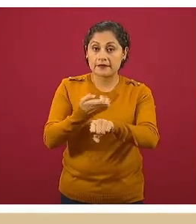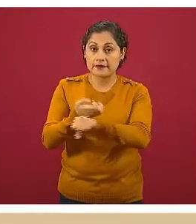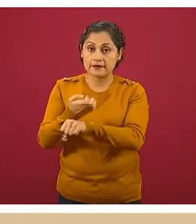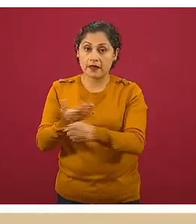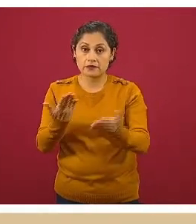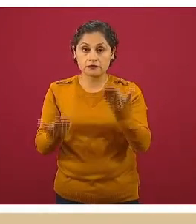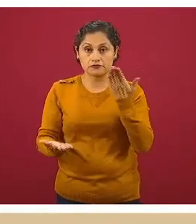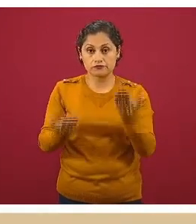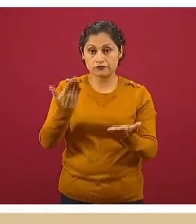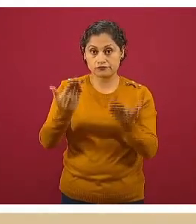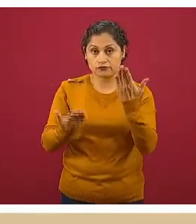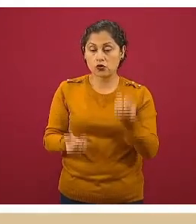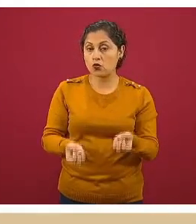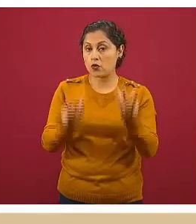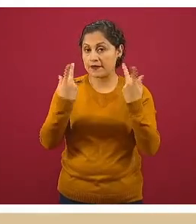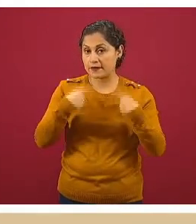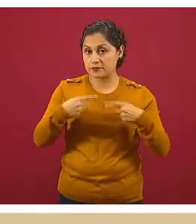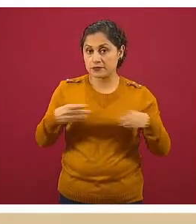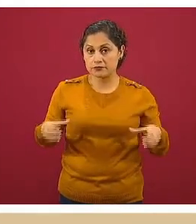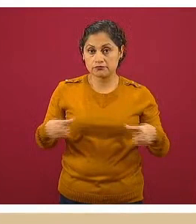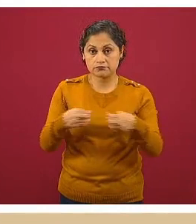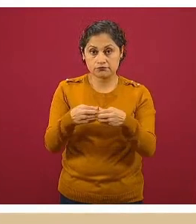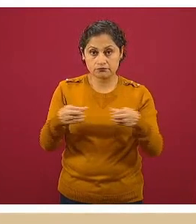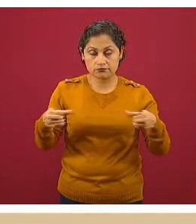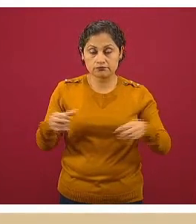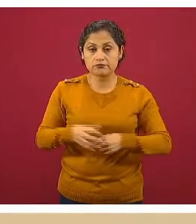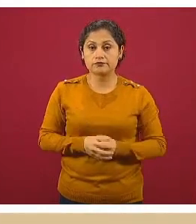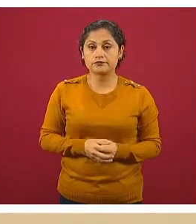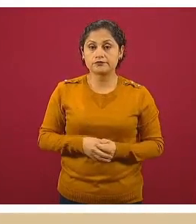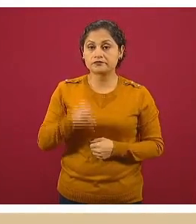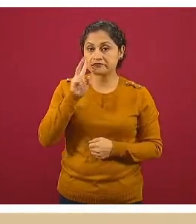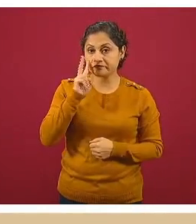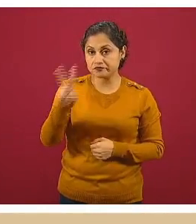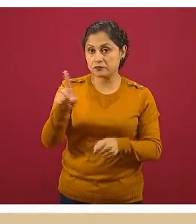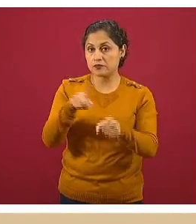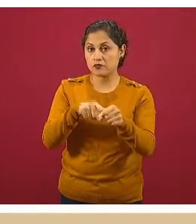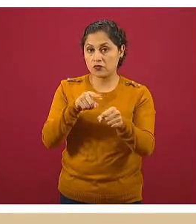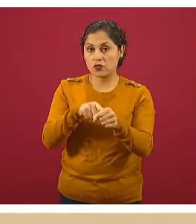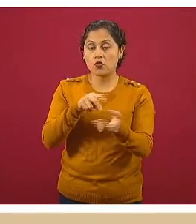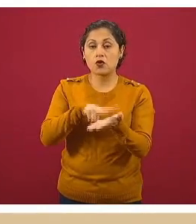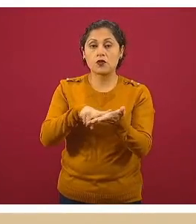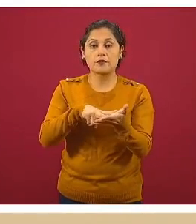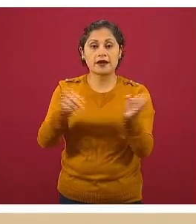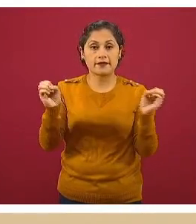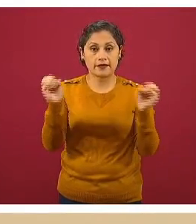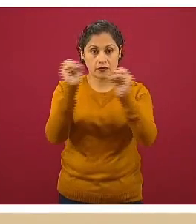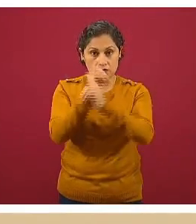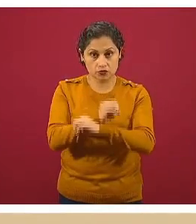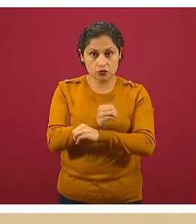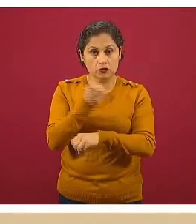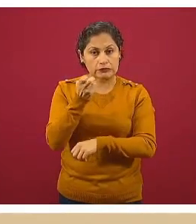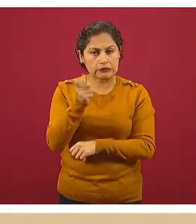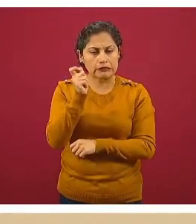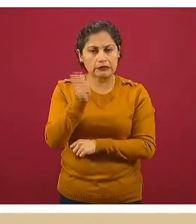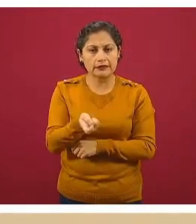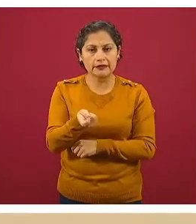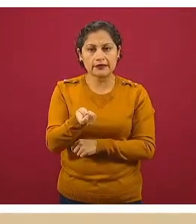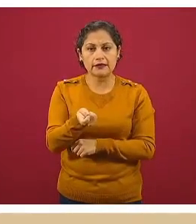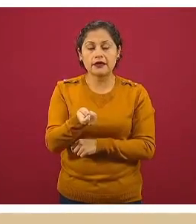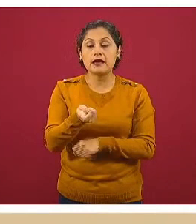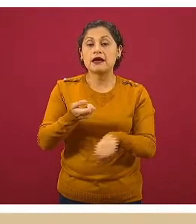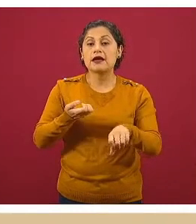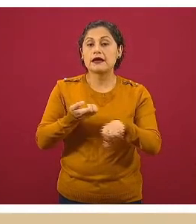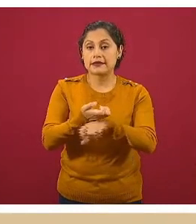poblacional, y aquí sí vemos que las entidades que tengan el color más oscuro, el verde más oscuro, son precisamente las que están teniendo